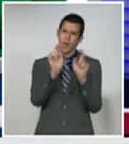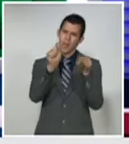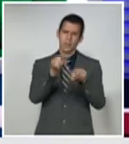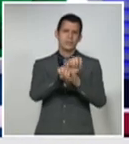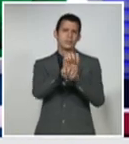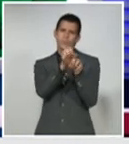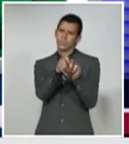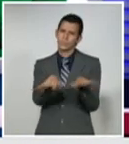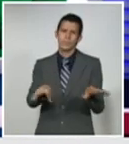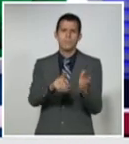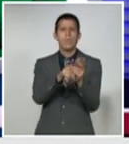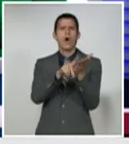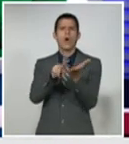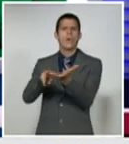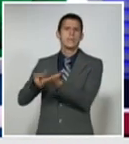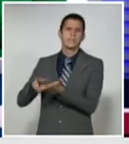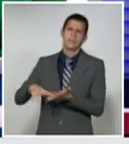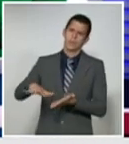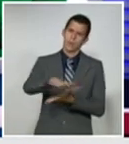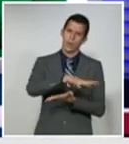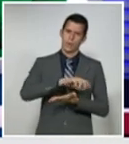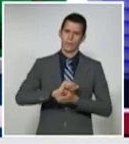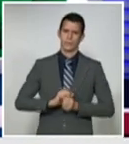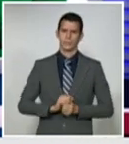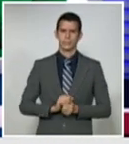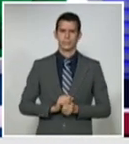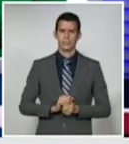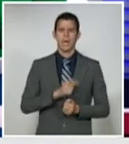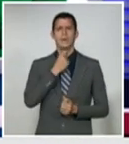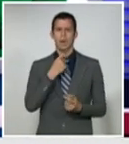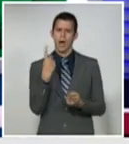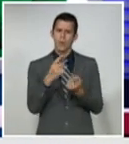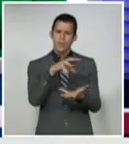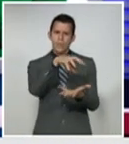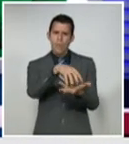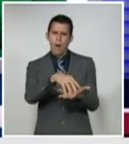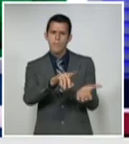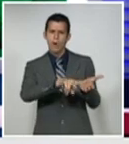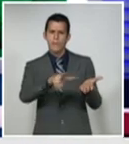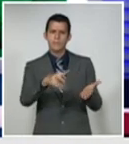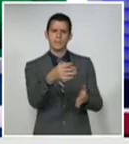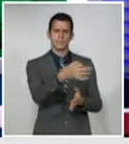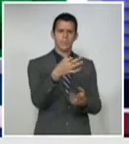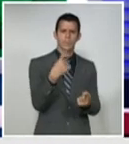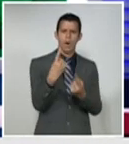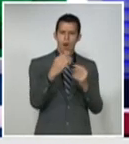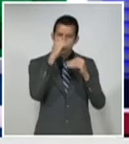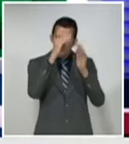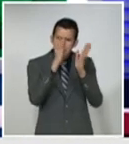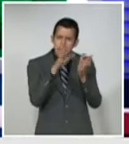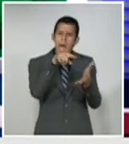algunos lugares, y posiblemente mañana expliquemos